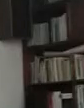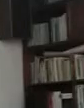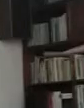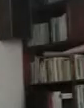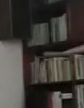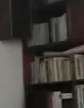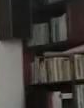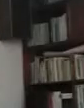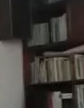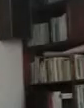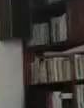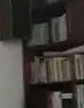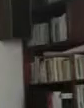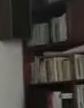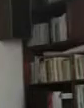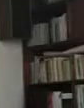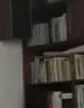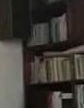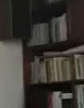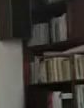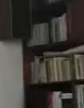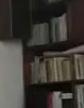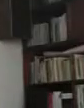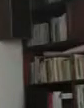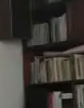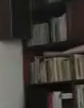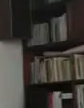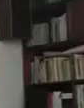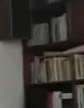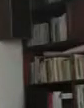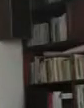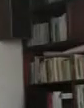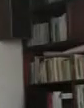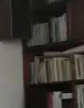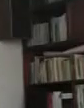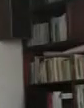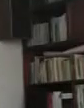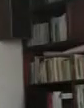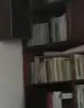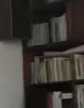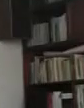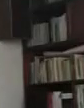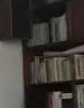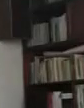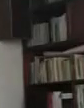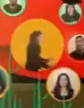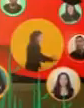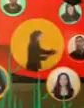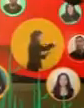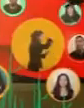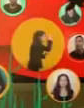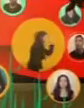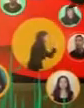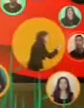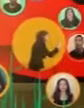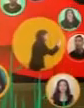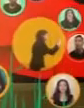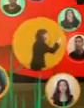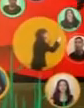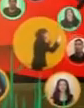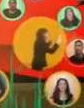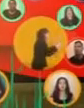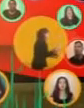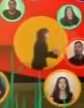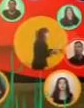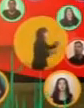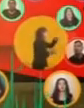a montar con unas instrucciones muy puntuales que les voy a enviar a continuación y cada uno de ustedes me va a regalar un videoclip